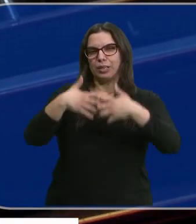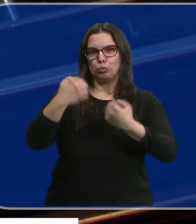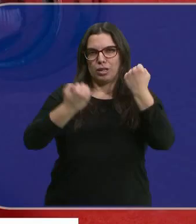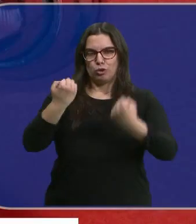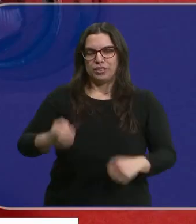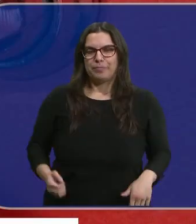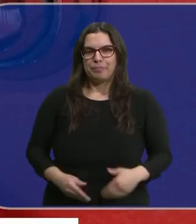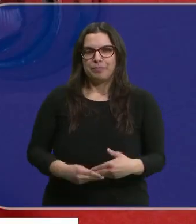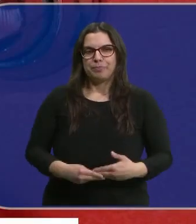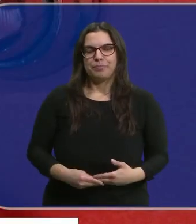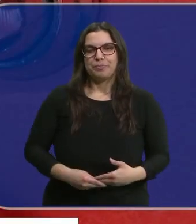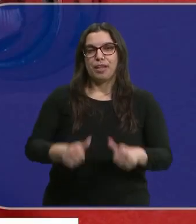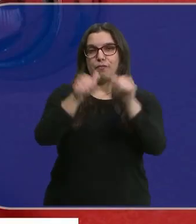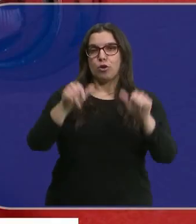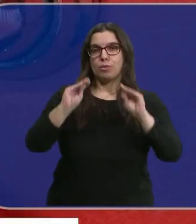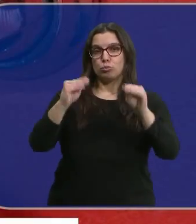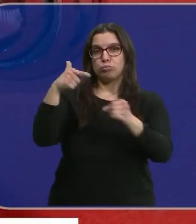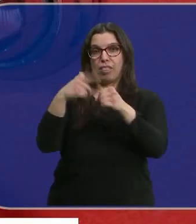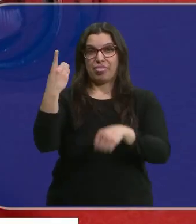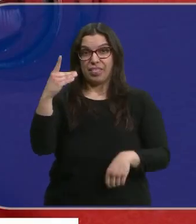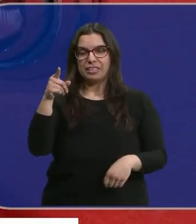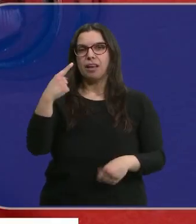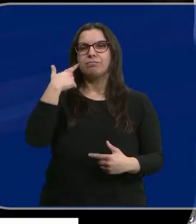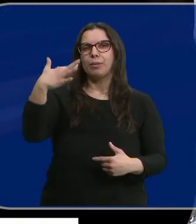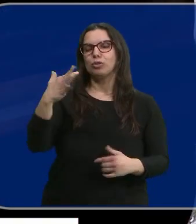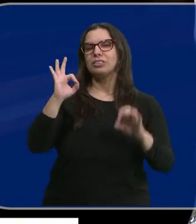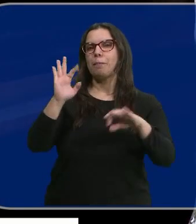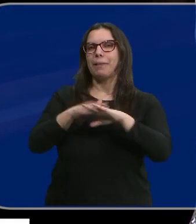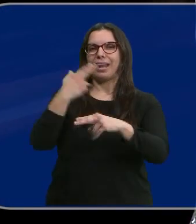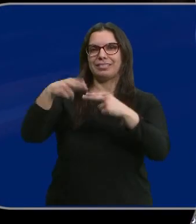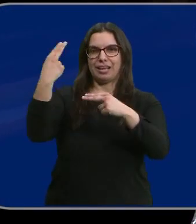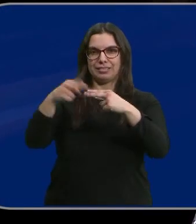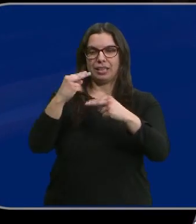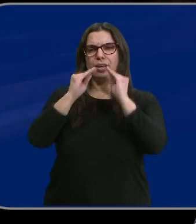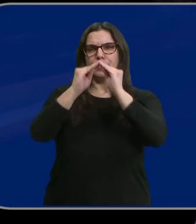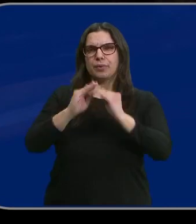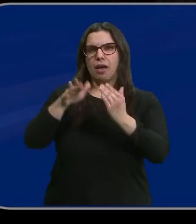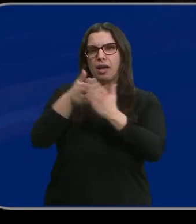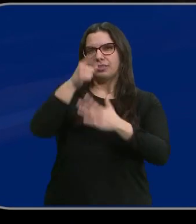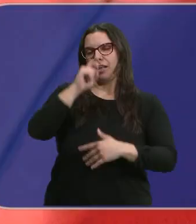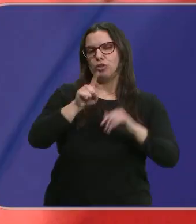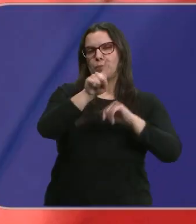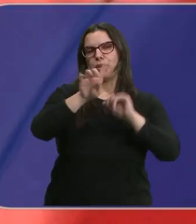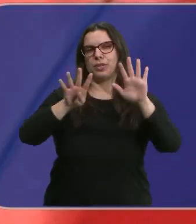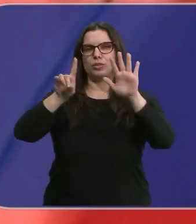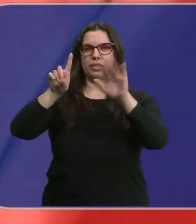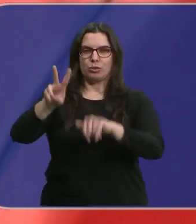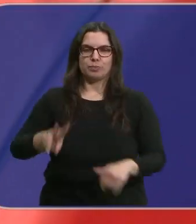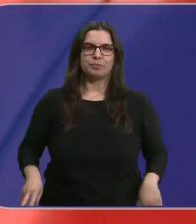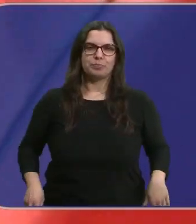del automóvil. Su versión diésel se popularizó como taxi y se fabricó hasta el año 1962.